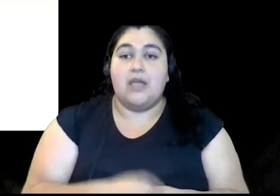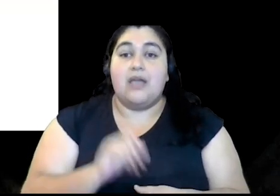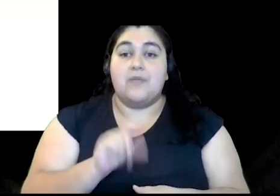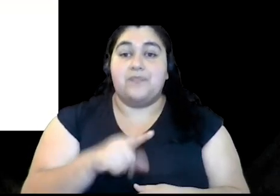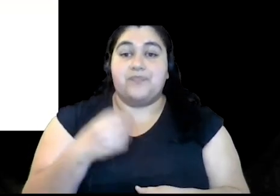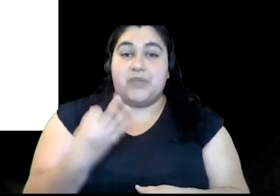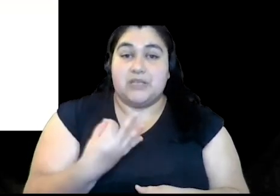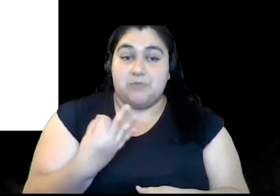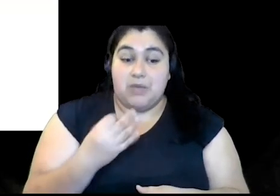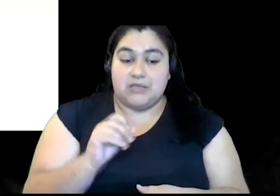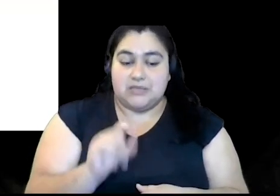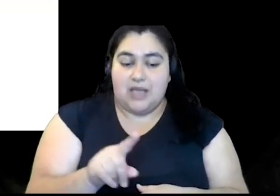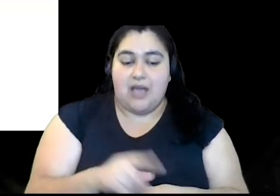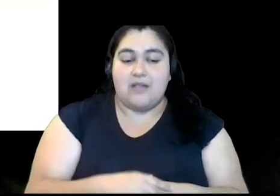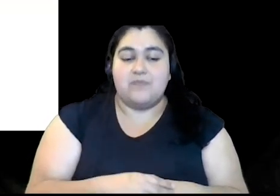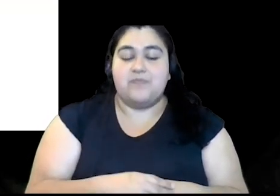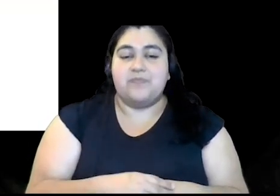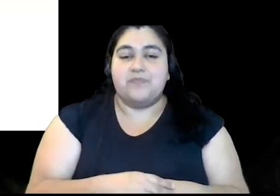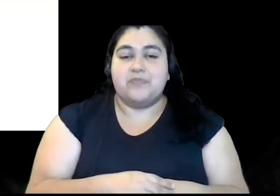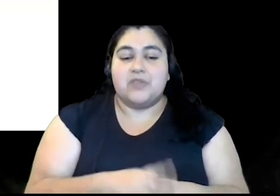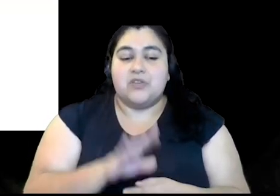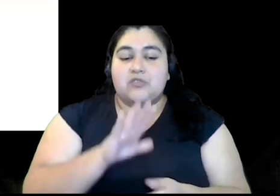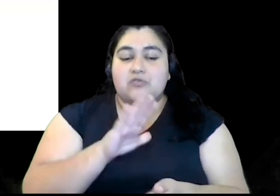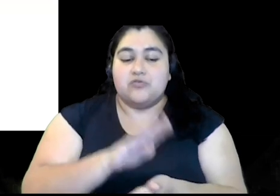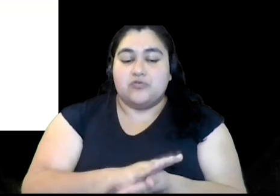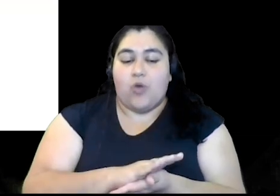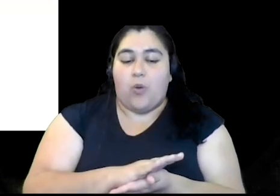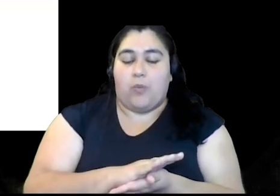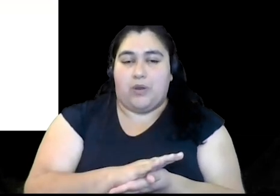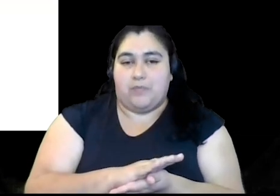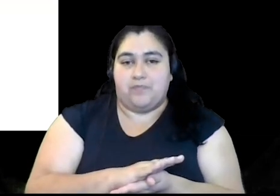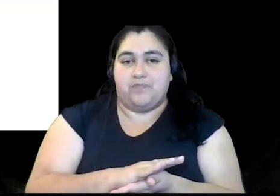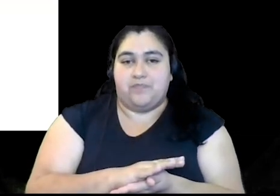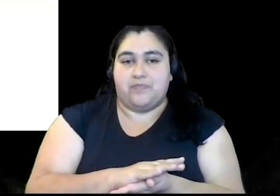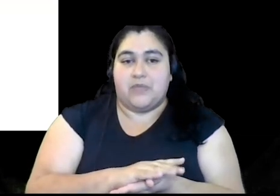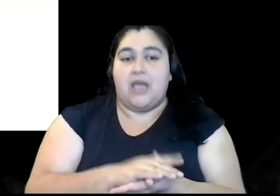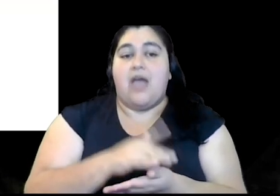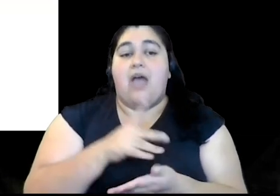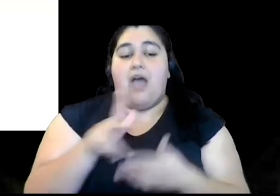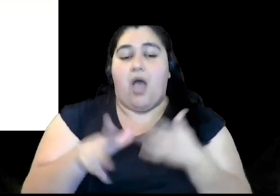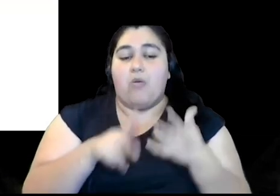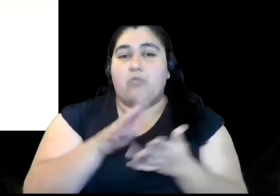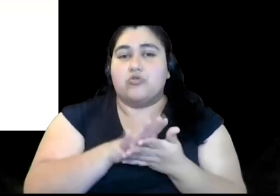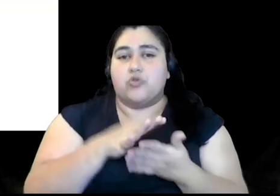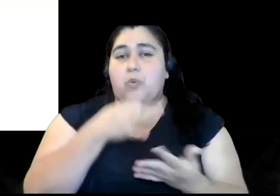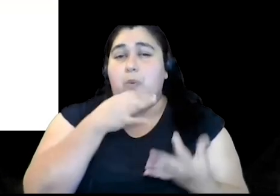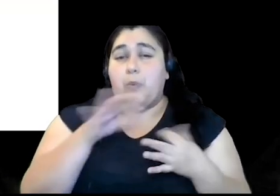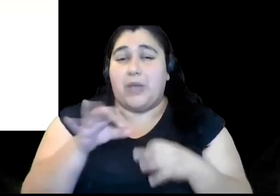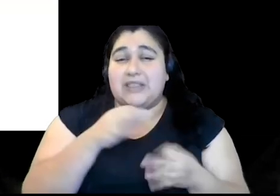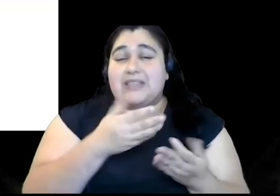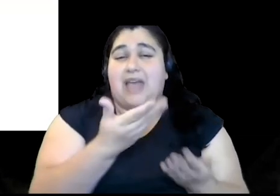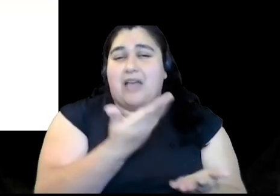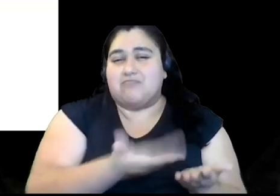exenciones son la enajenación, cuando hablamos de la venta de títulos públicos,